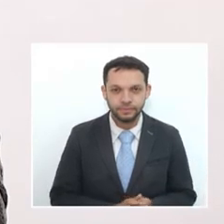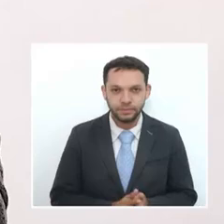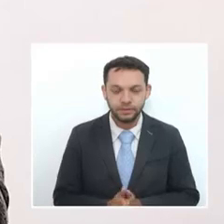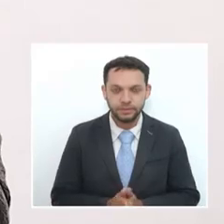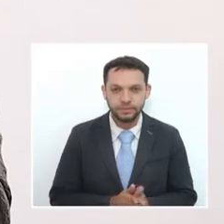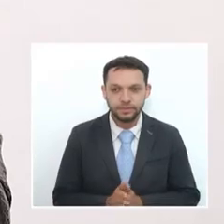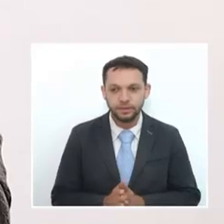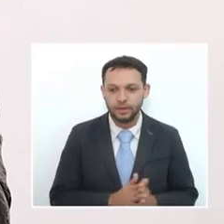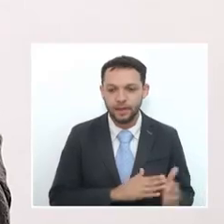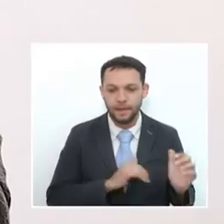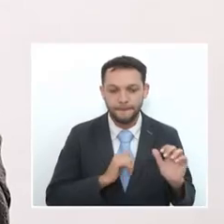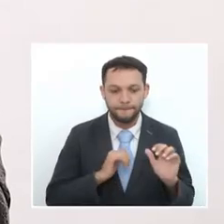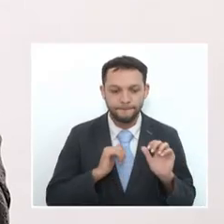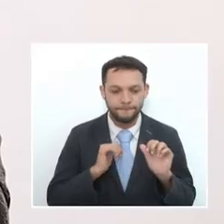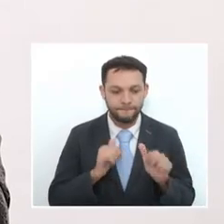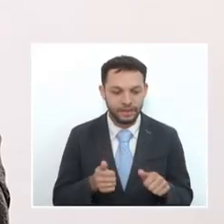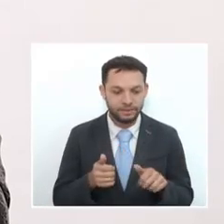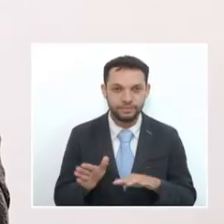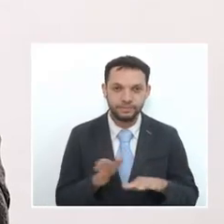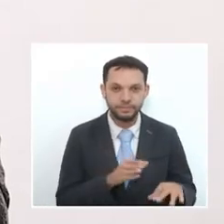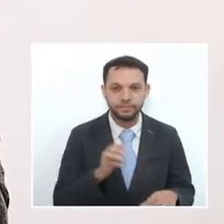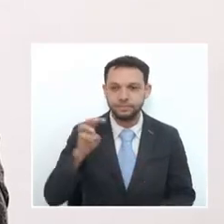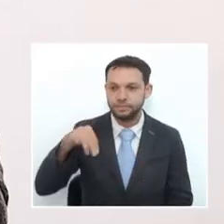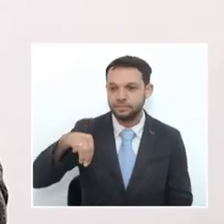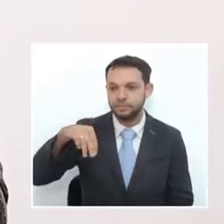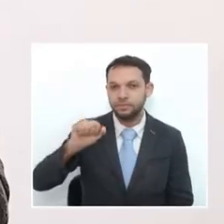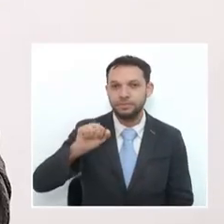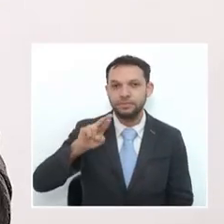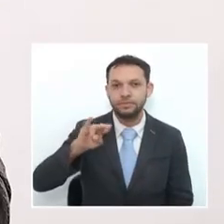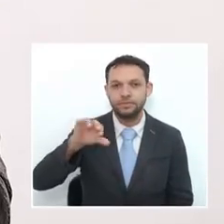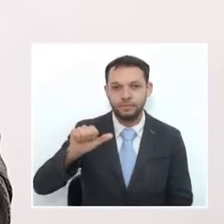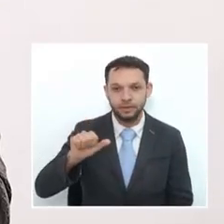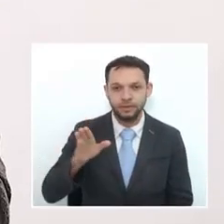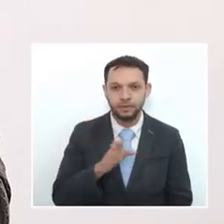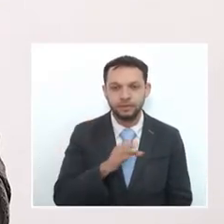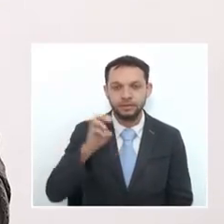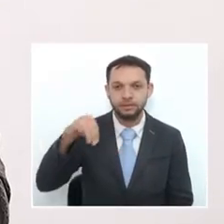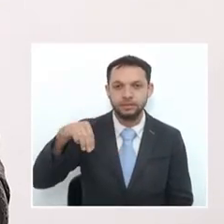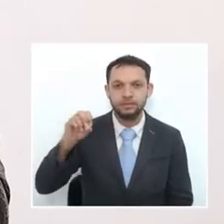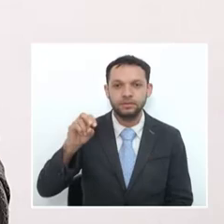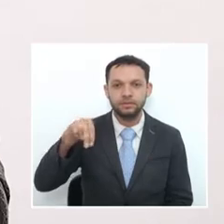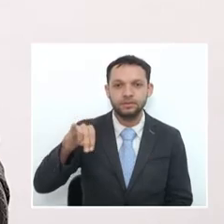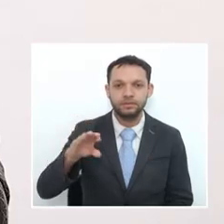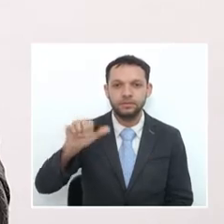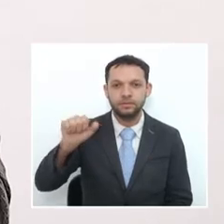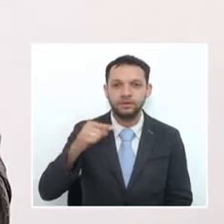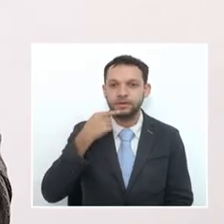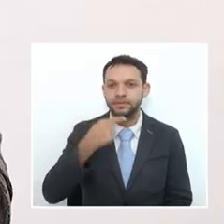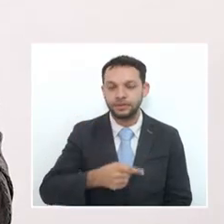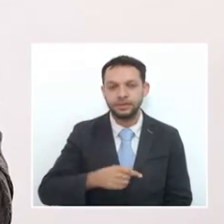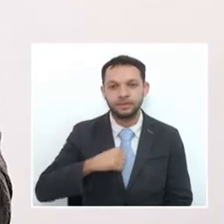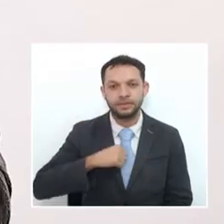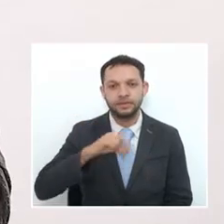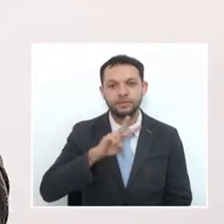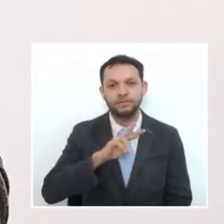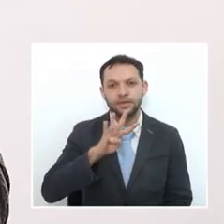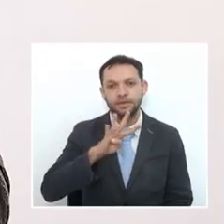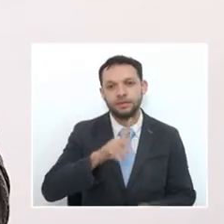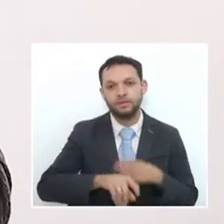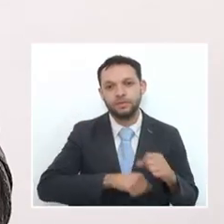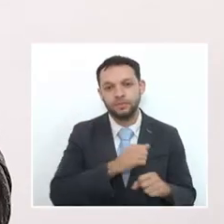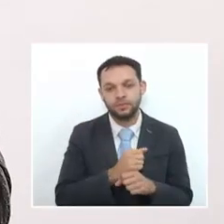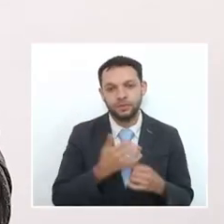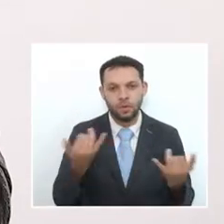Muy bien, aquí está María Mónica García conectada y la pregunta de ella es: tengo 24 años, actualmente